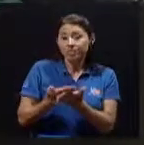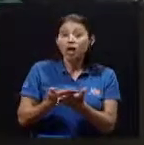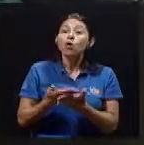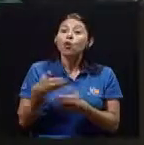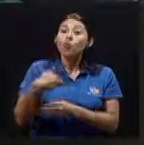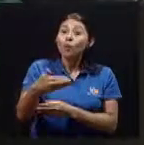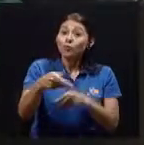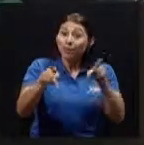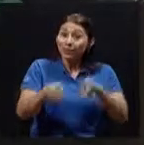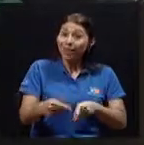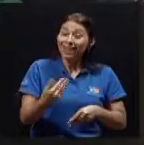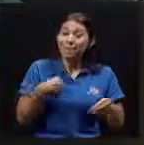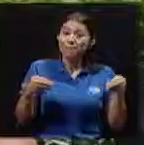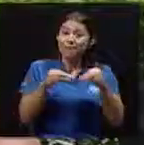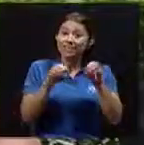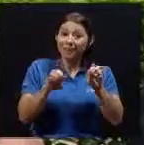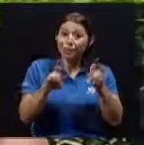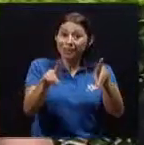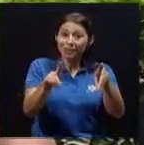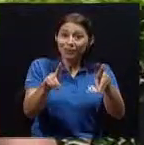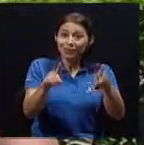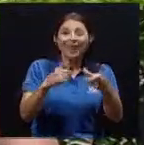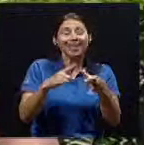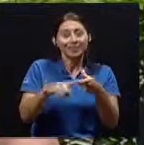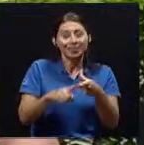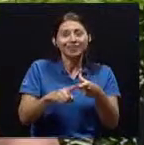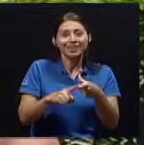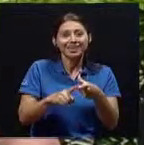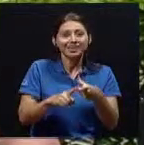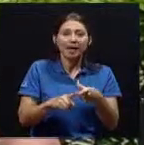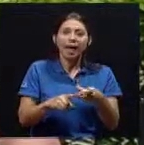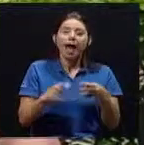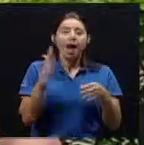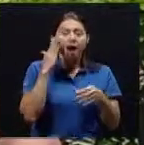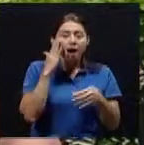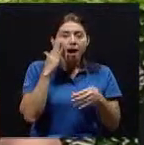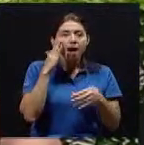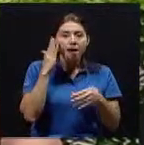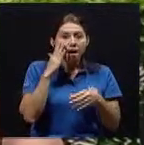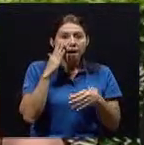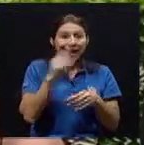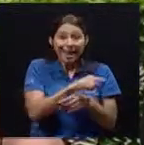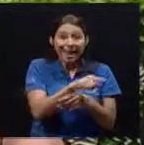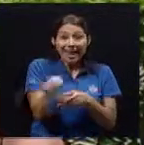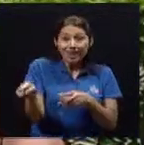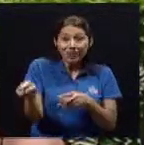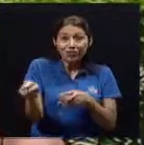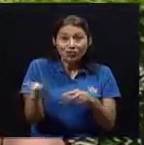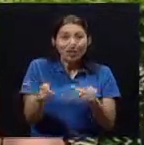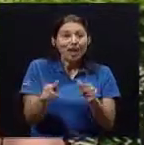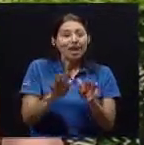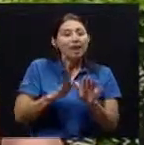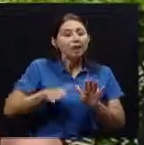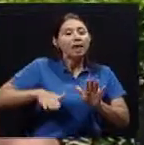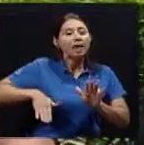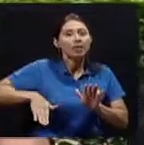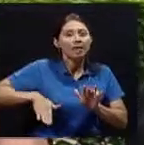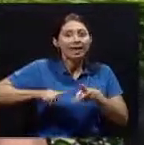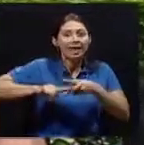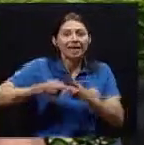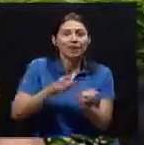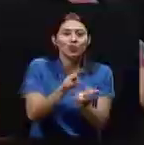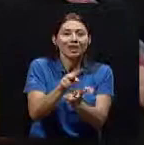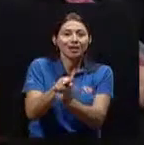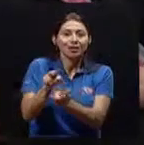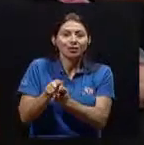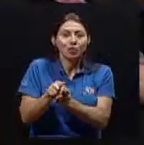uh-huh, se retrasa muchísimo más, digamos, el inicio de relaciones sexuales por un lado, pero que además